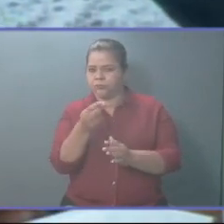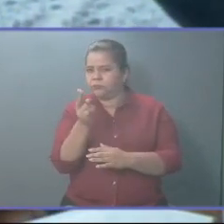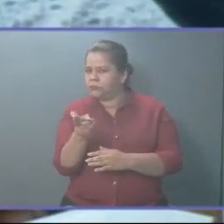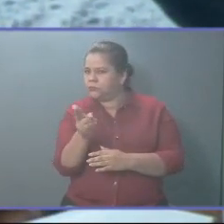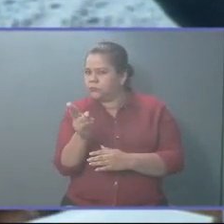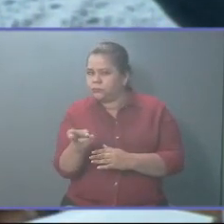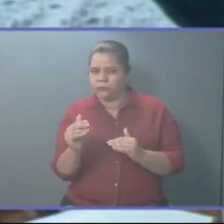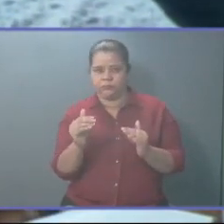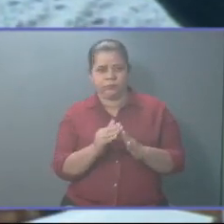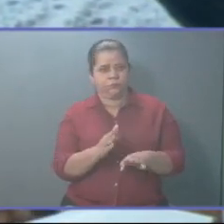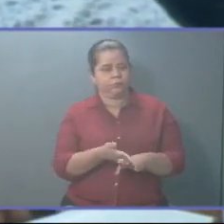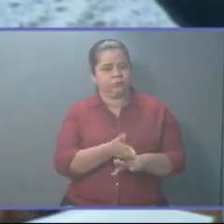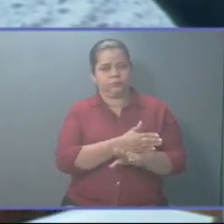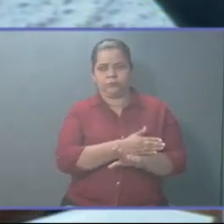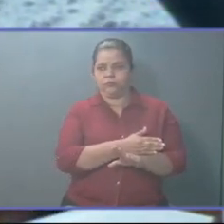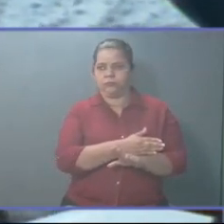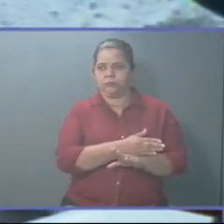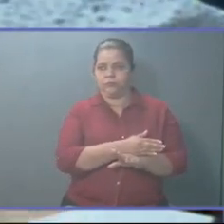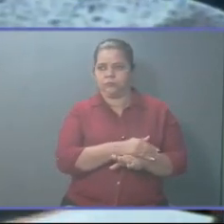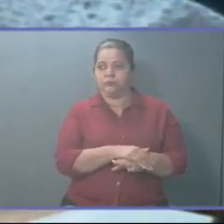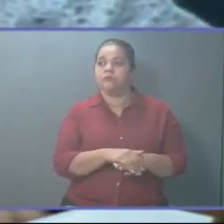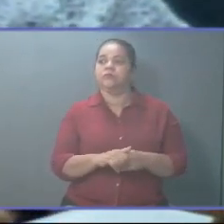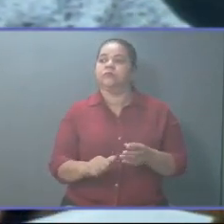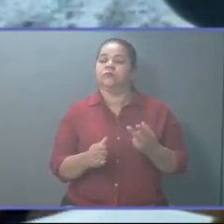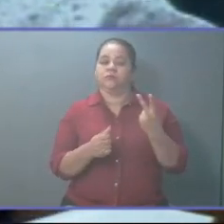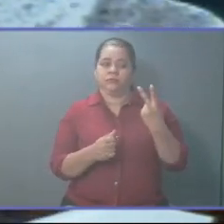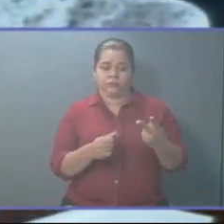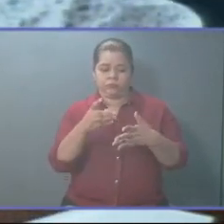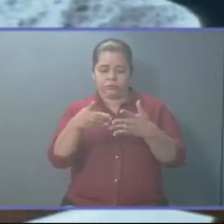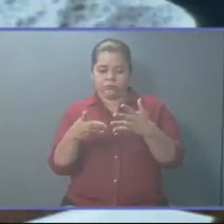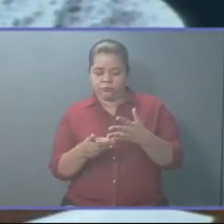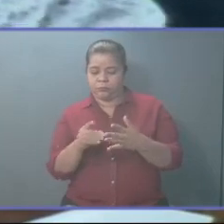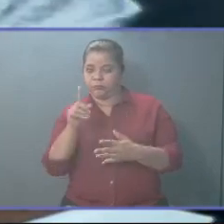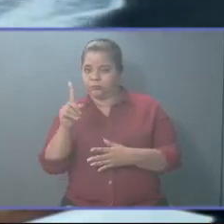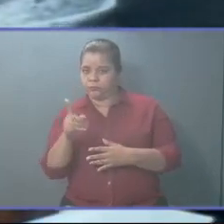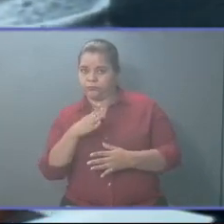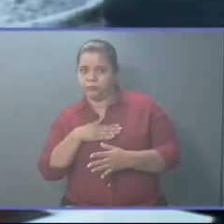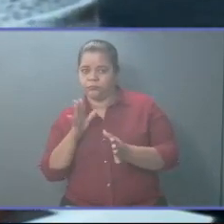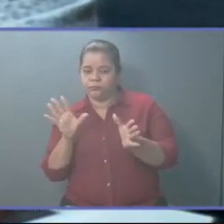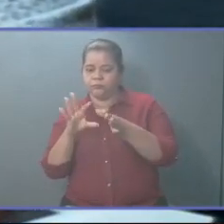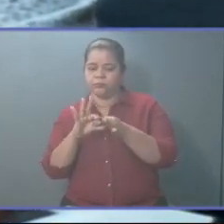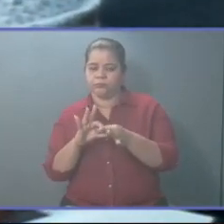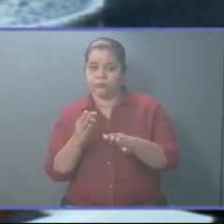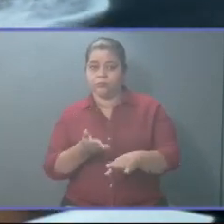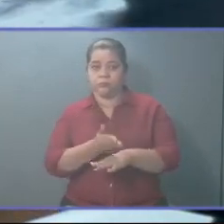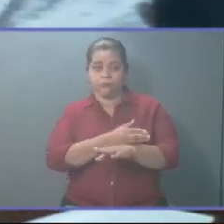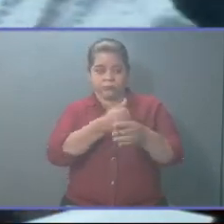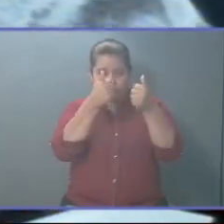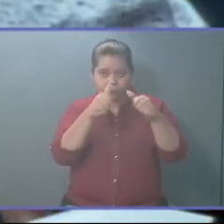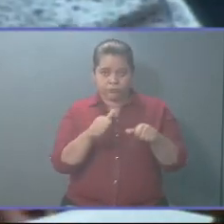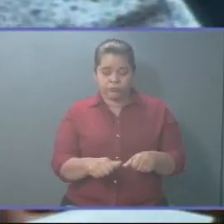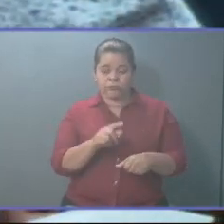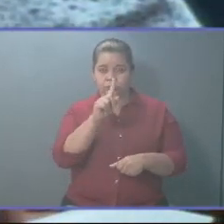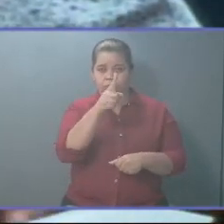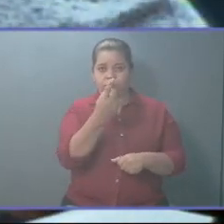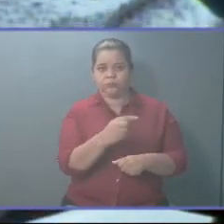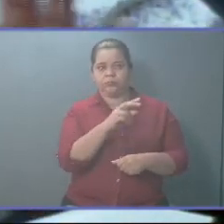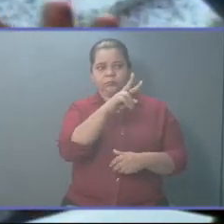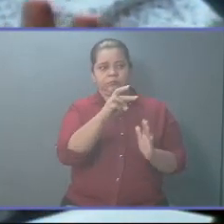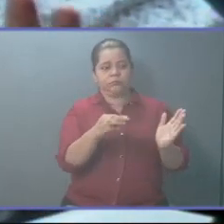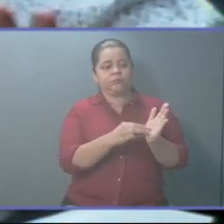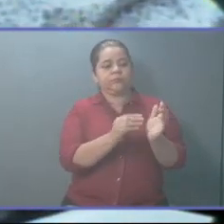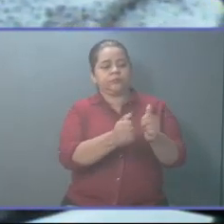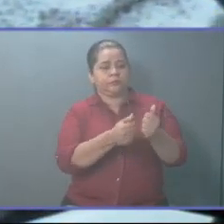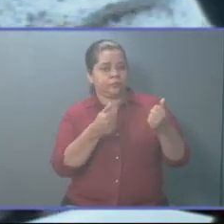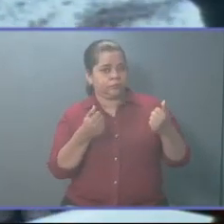mismo que dice el otro. O sea, hay dos decretos, uno que tiene que ver, porque como así se aprobó esto acá, primero 2.000 millones que tenía que